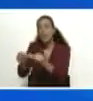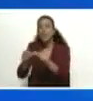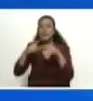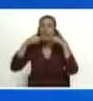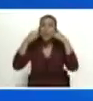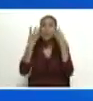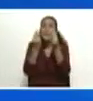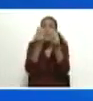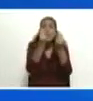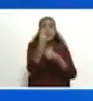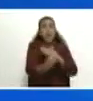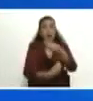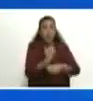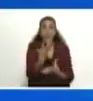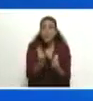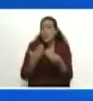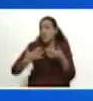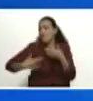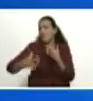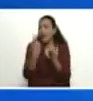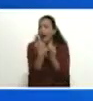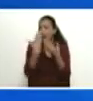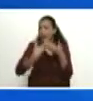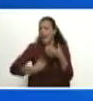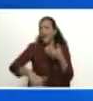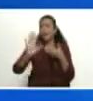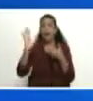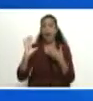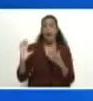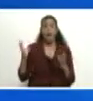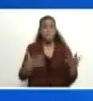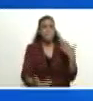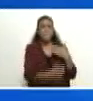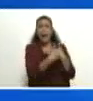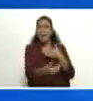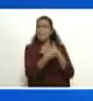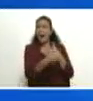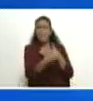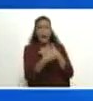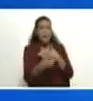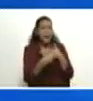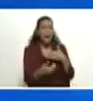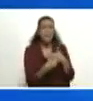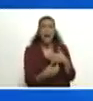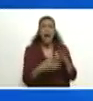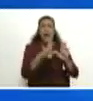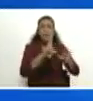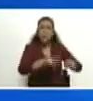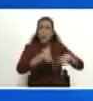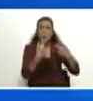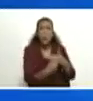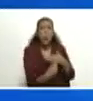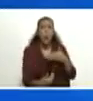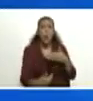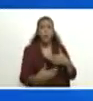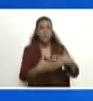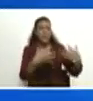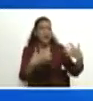Muchas cosas por hacer, claro. Si nos lanzaron 1000 misiles... con las sanciones y la guerra